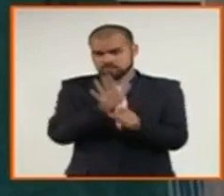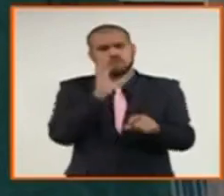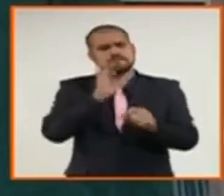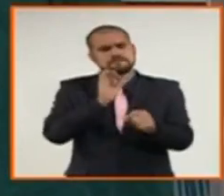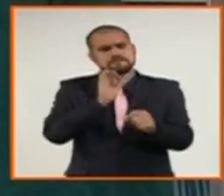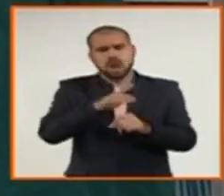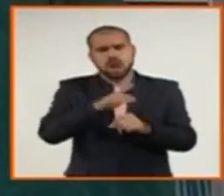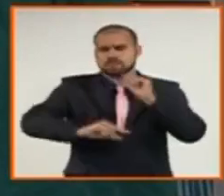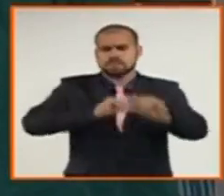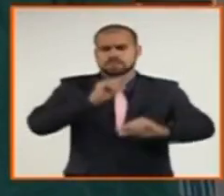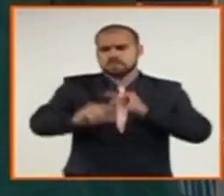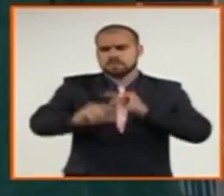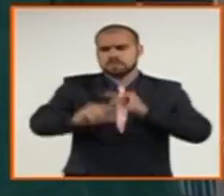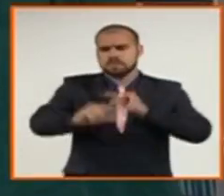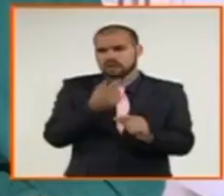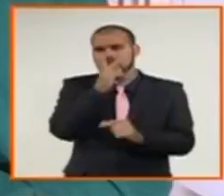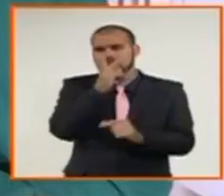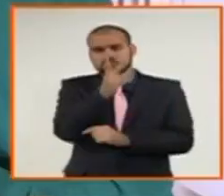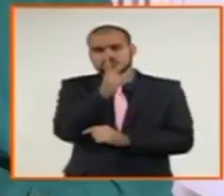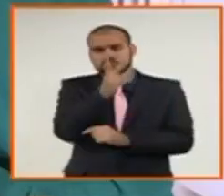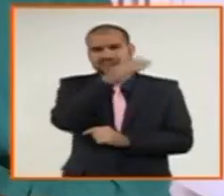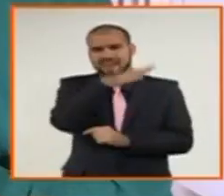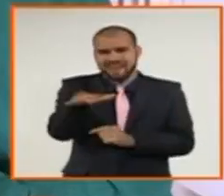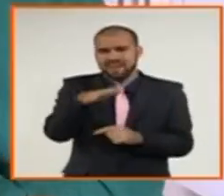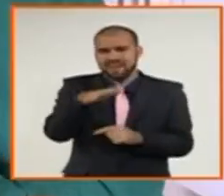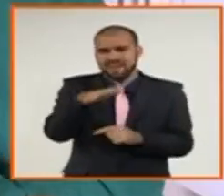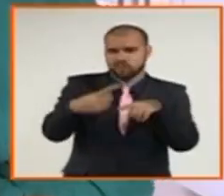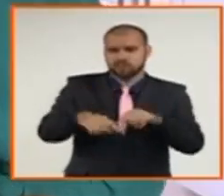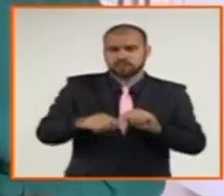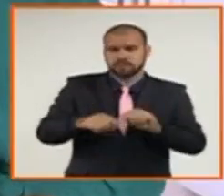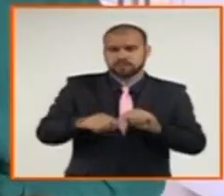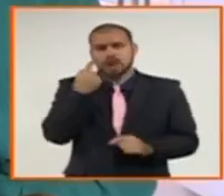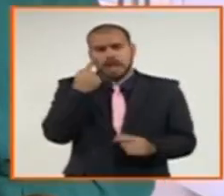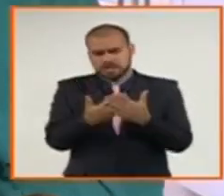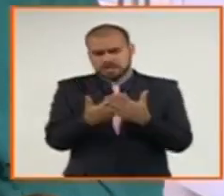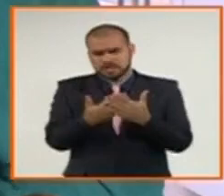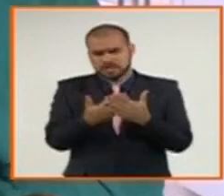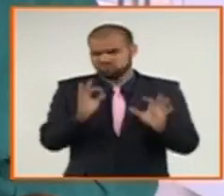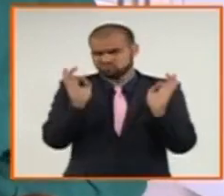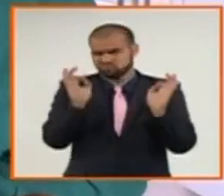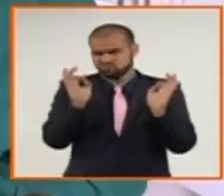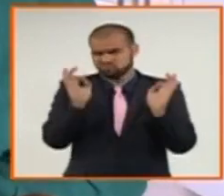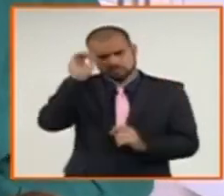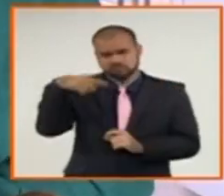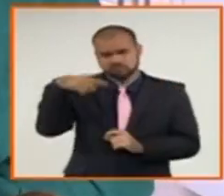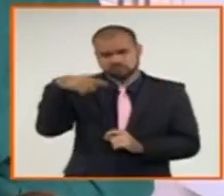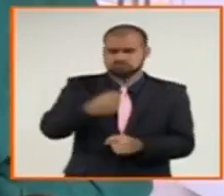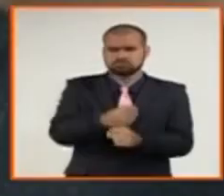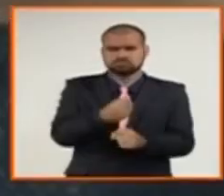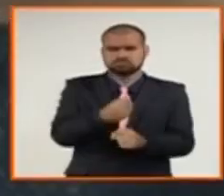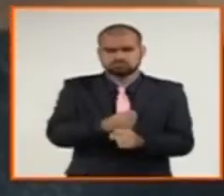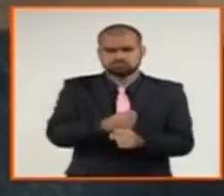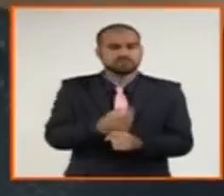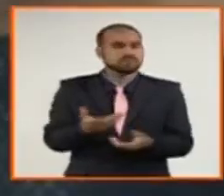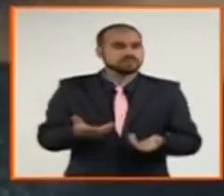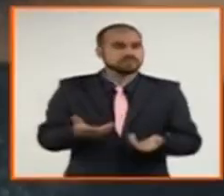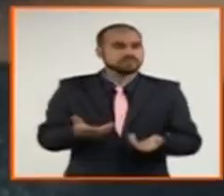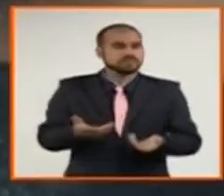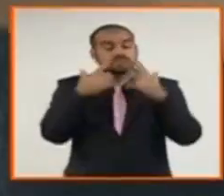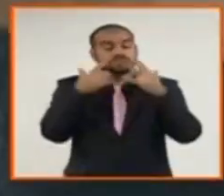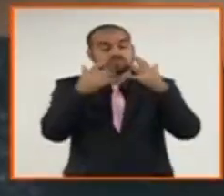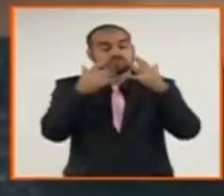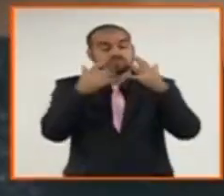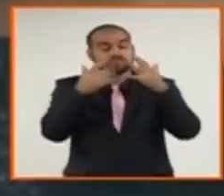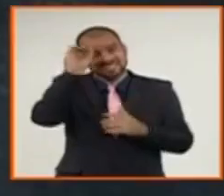la neonatología cubana. Y comprobamos a través del diario, del trabajo diario, de la importancia de la lactancia